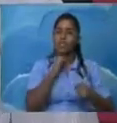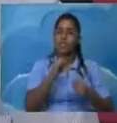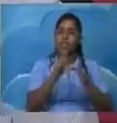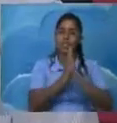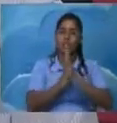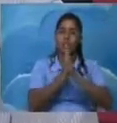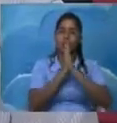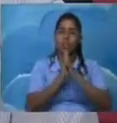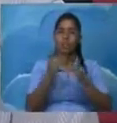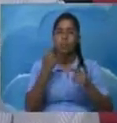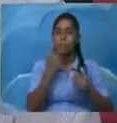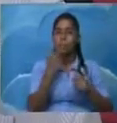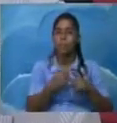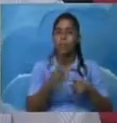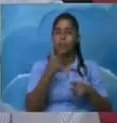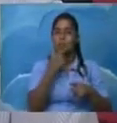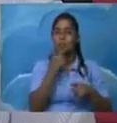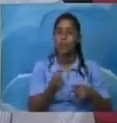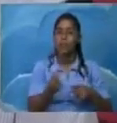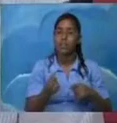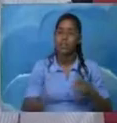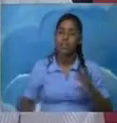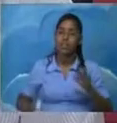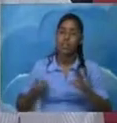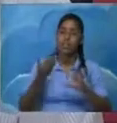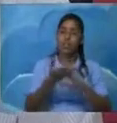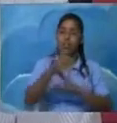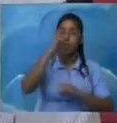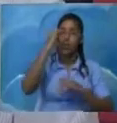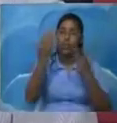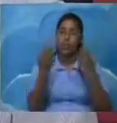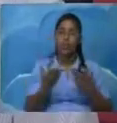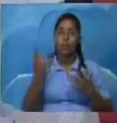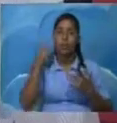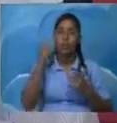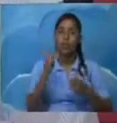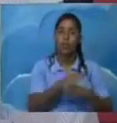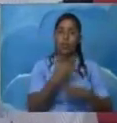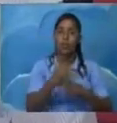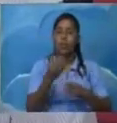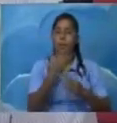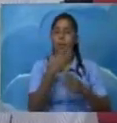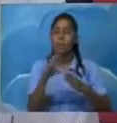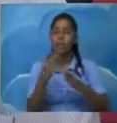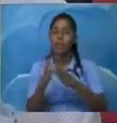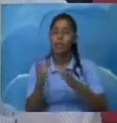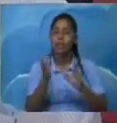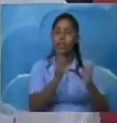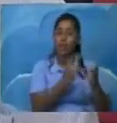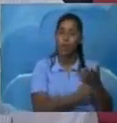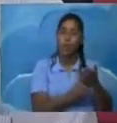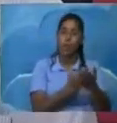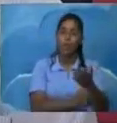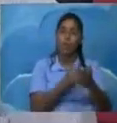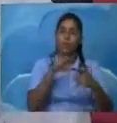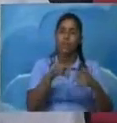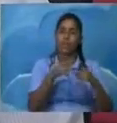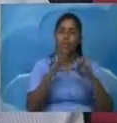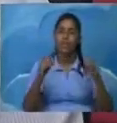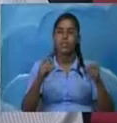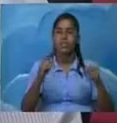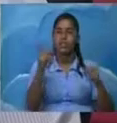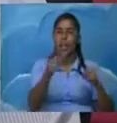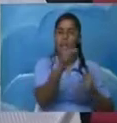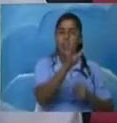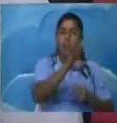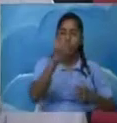no es fácil sacar del bolsillo de lo que Dios nos haya dado para compartir. En este caso, esta gente allí, de lo que